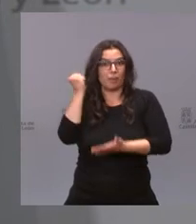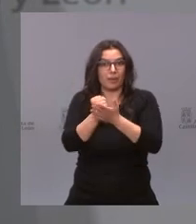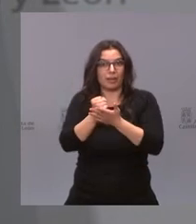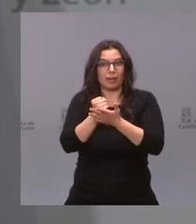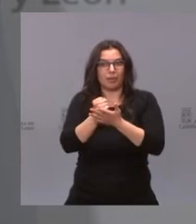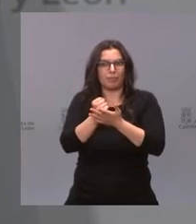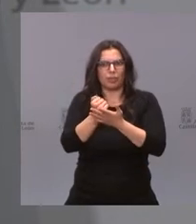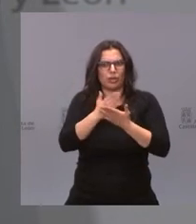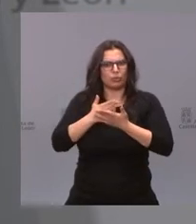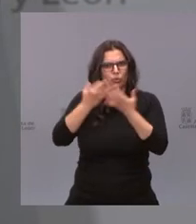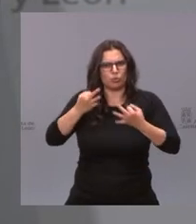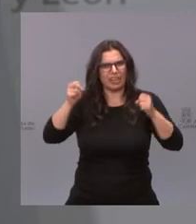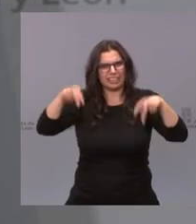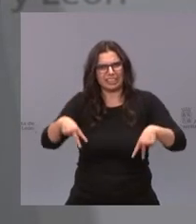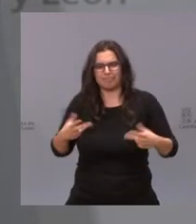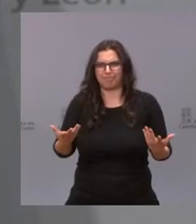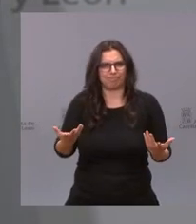hecho un estudio de seguridad.